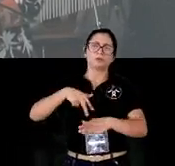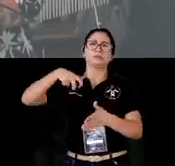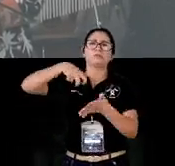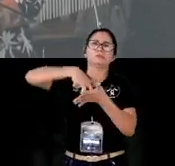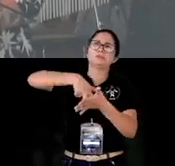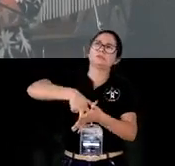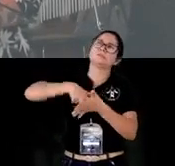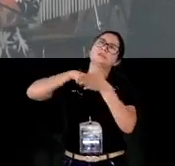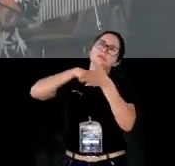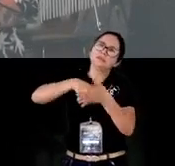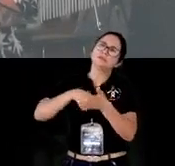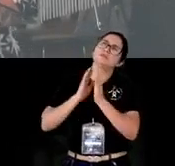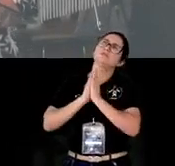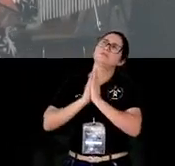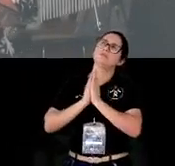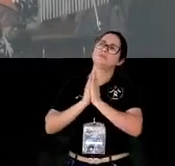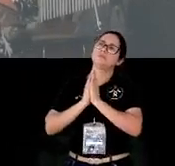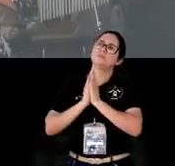rodillas y oró,